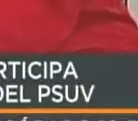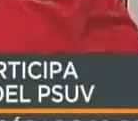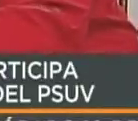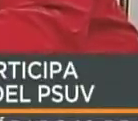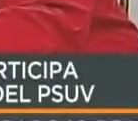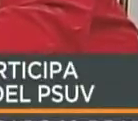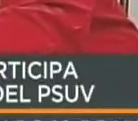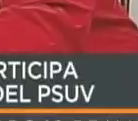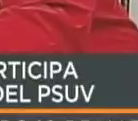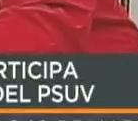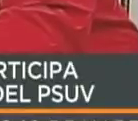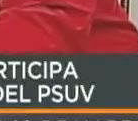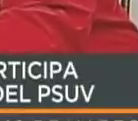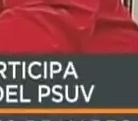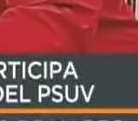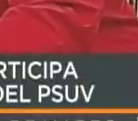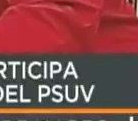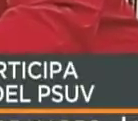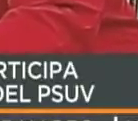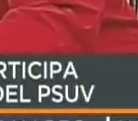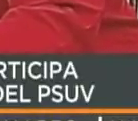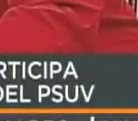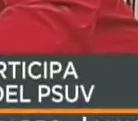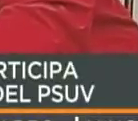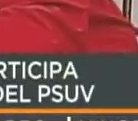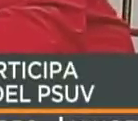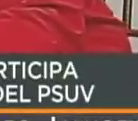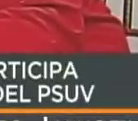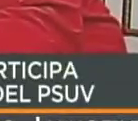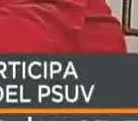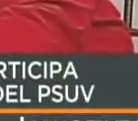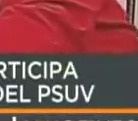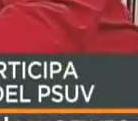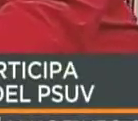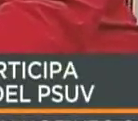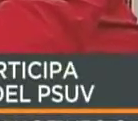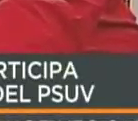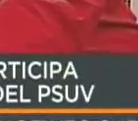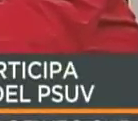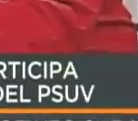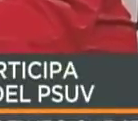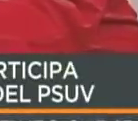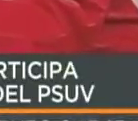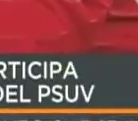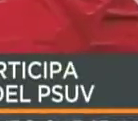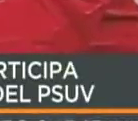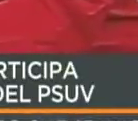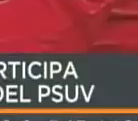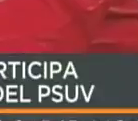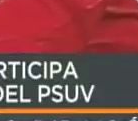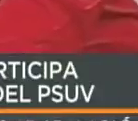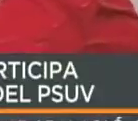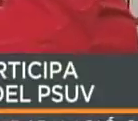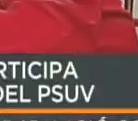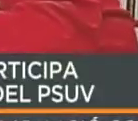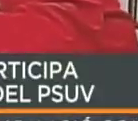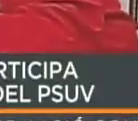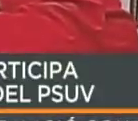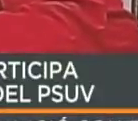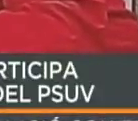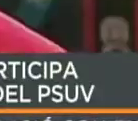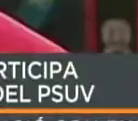actividad, es importante destacar también que la Tolda, la militancia, el Partido Socialista Unido de Venezuela da el